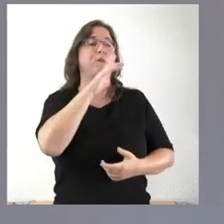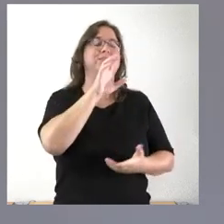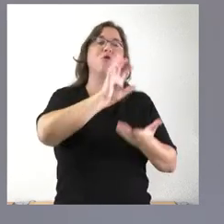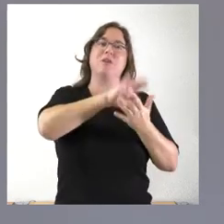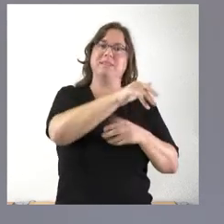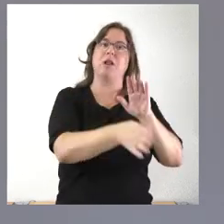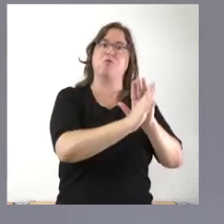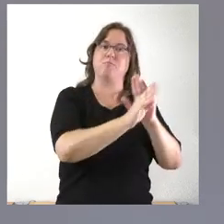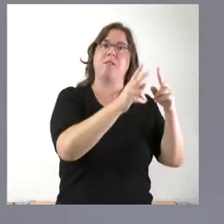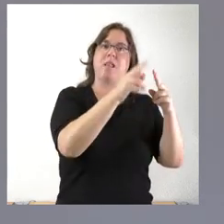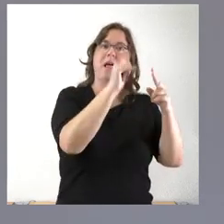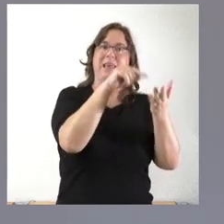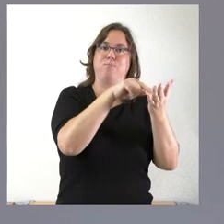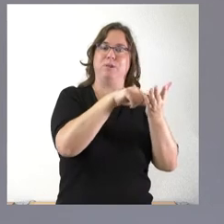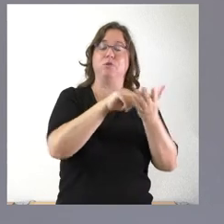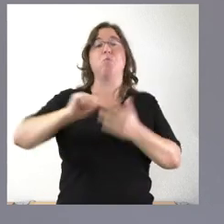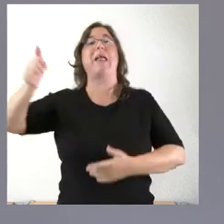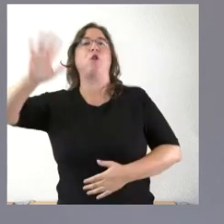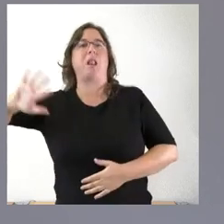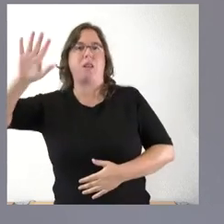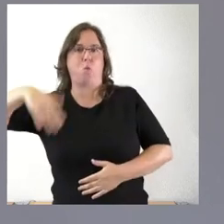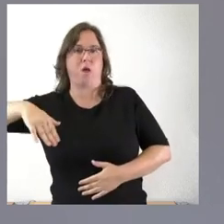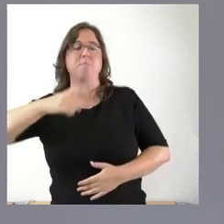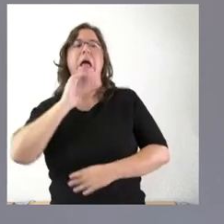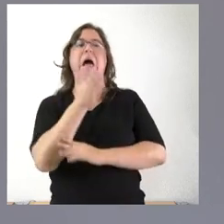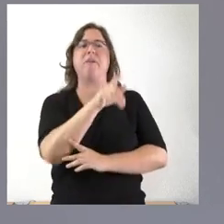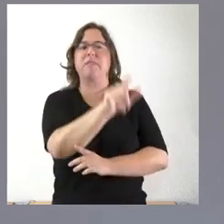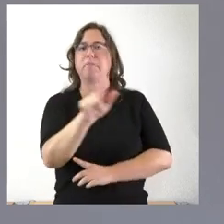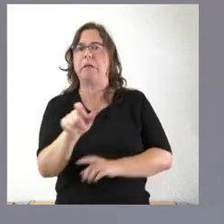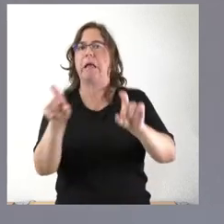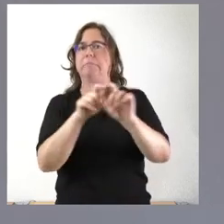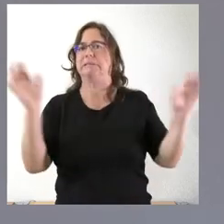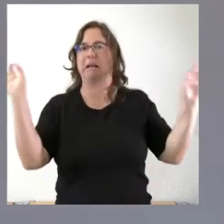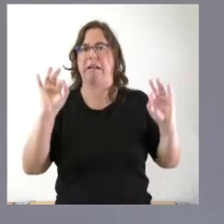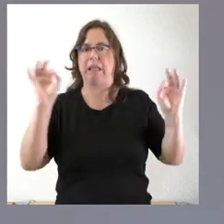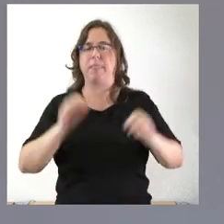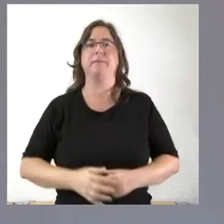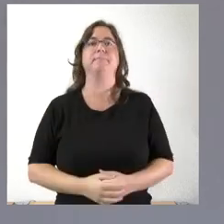impacto sobre ciudadanos, empresas y pymes en Castilla y León.